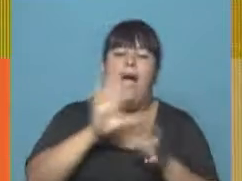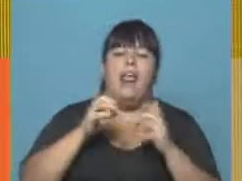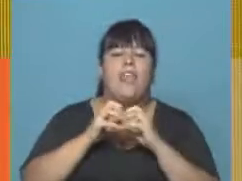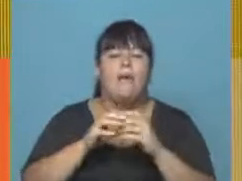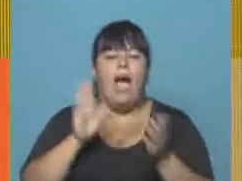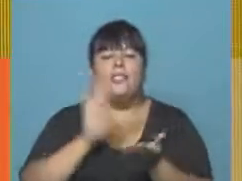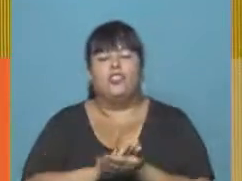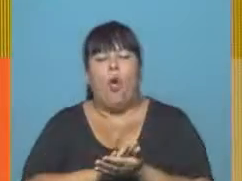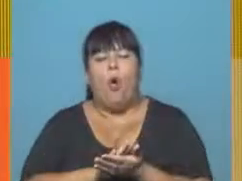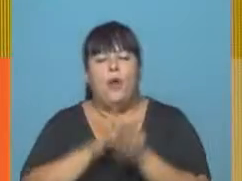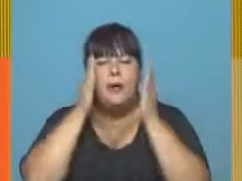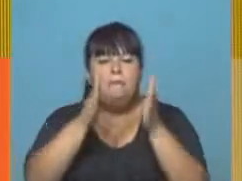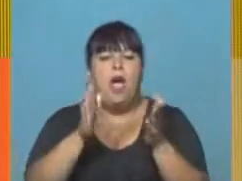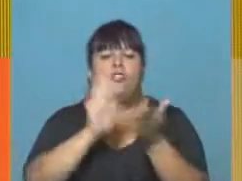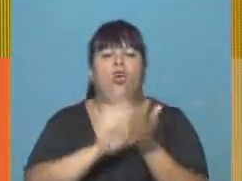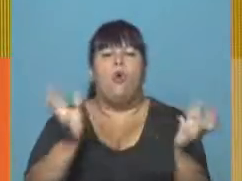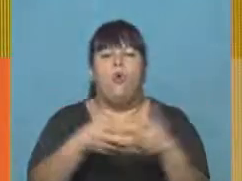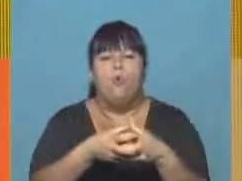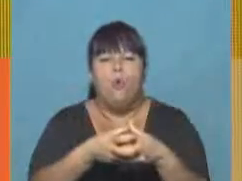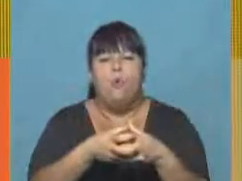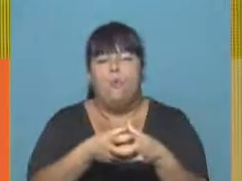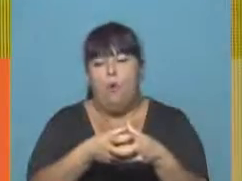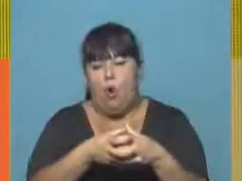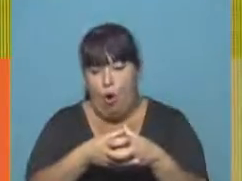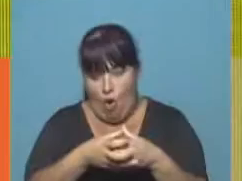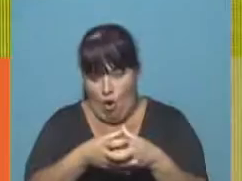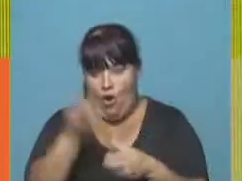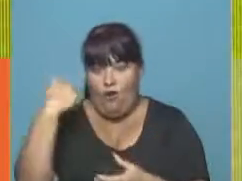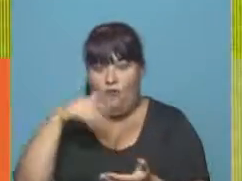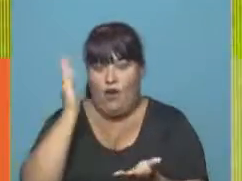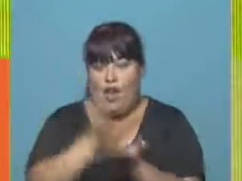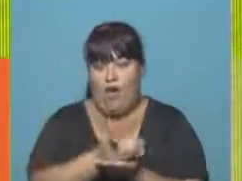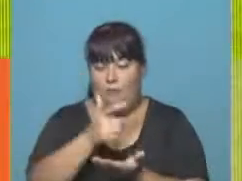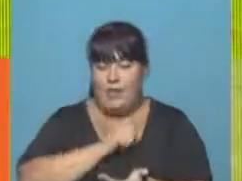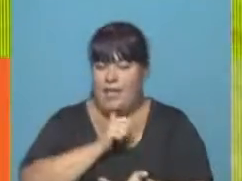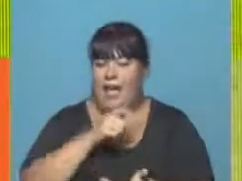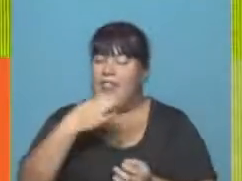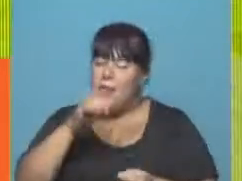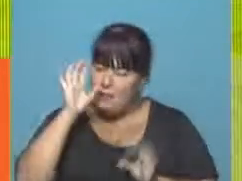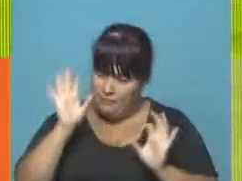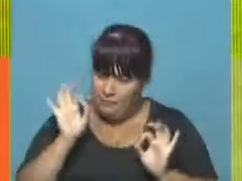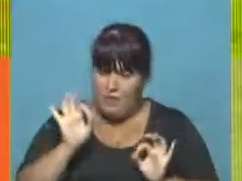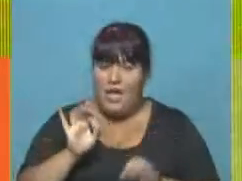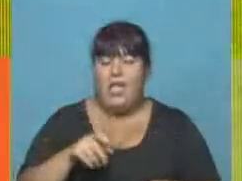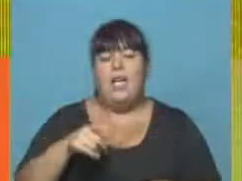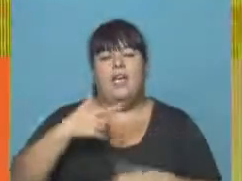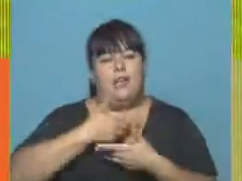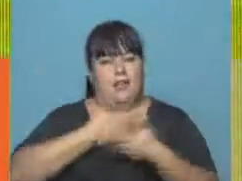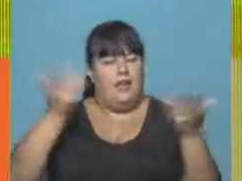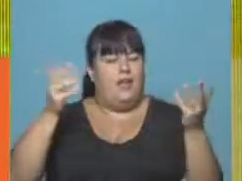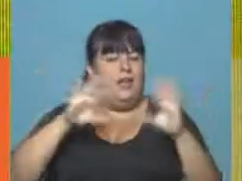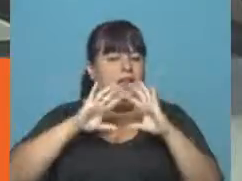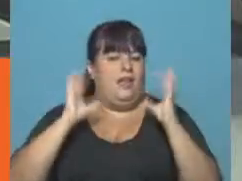debate y se ponen las tintas en los grupos que aplicaron el terrorismo, hay que tener en claro que en el inmenso